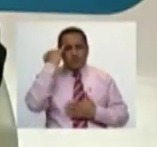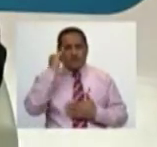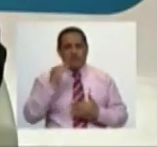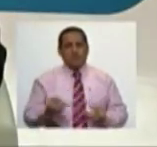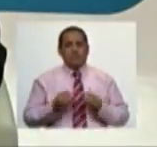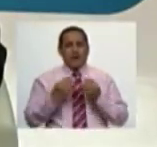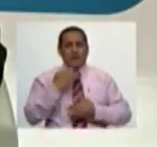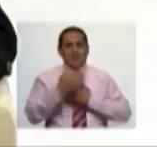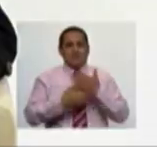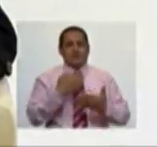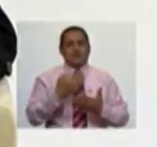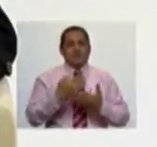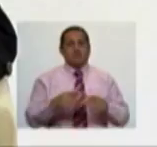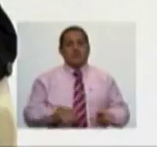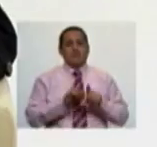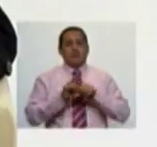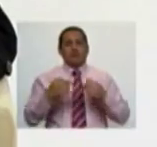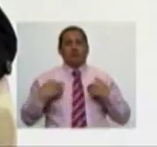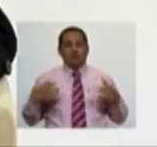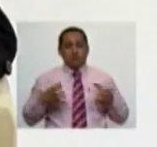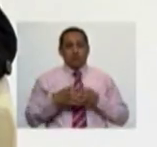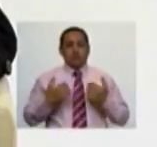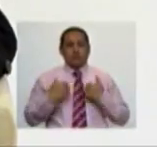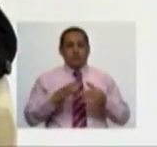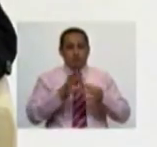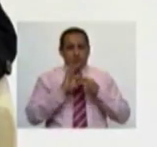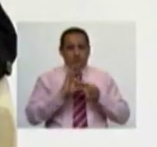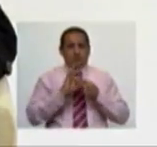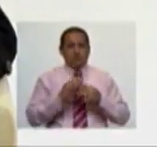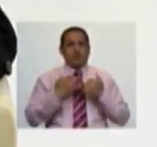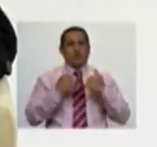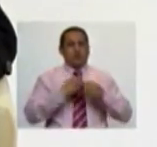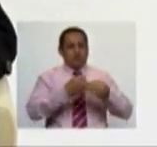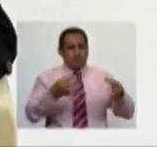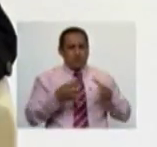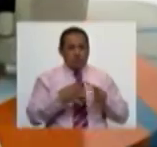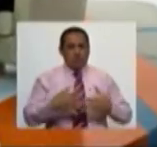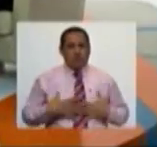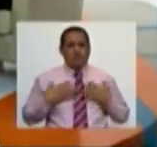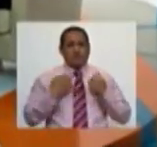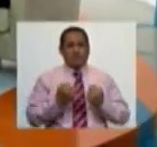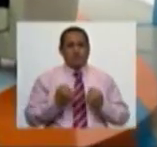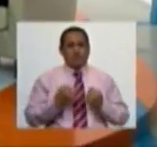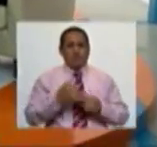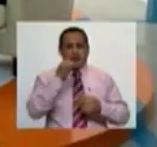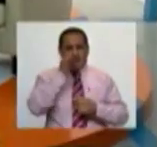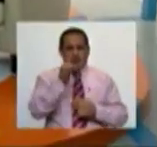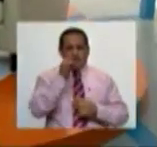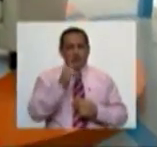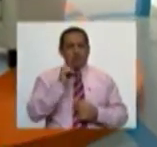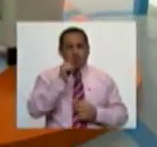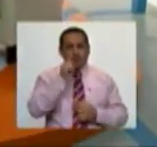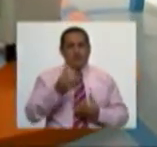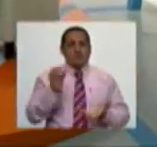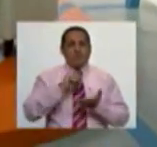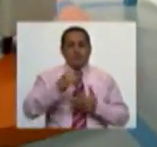concepto para avanzar. Tenemos nosotros que entonces unirnos con todos los esfuerzos, cámaras,